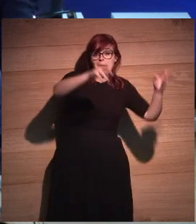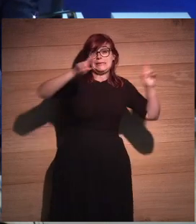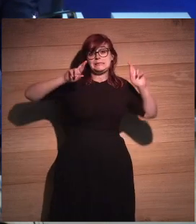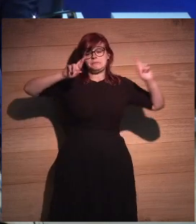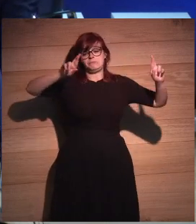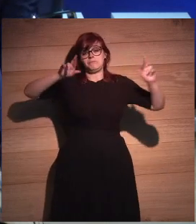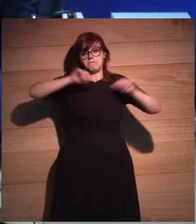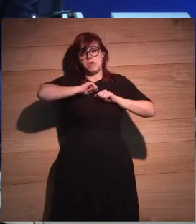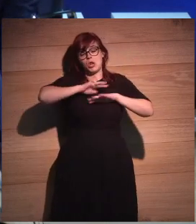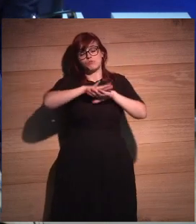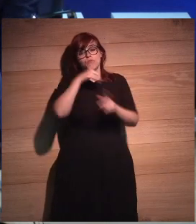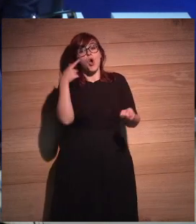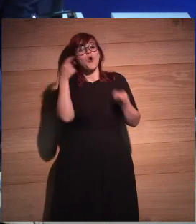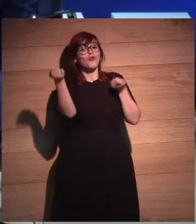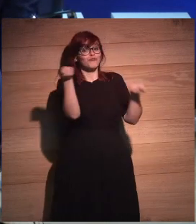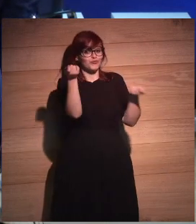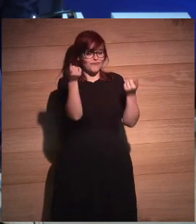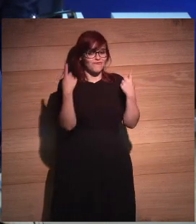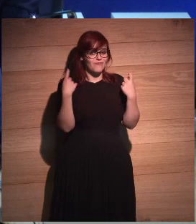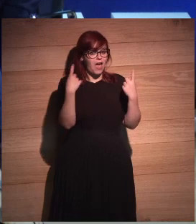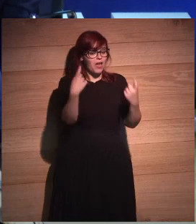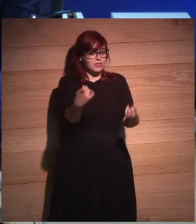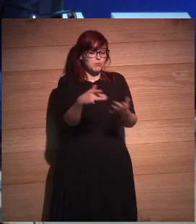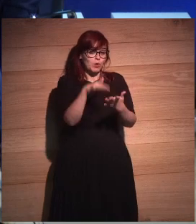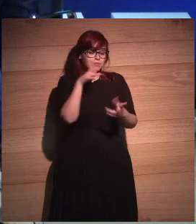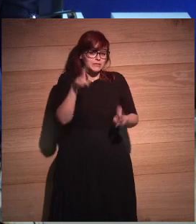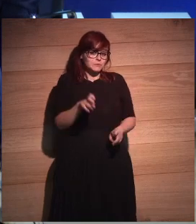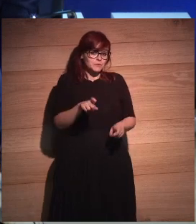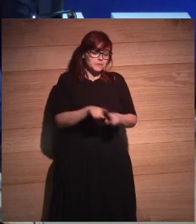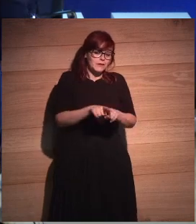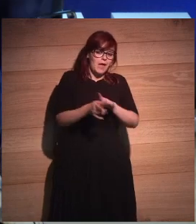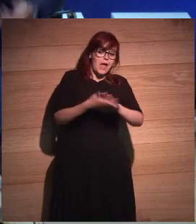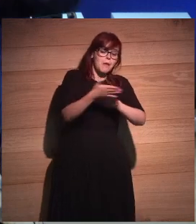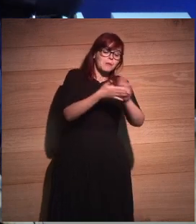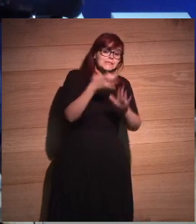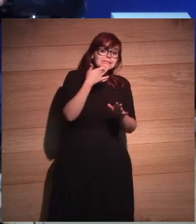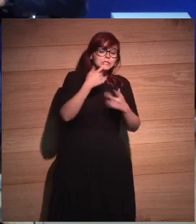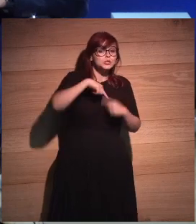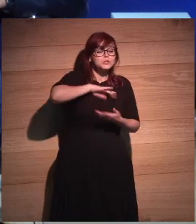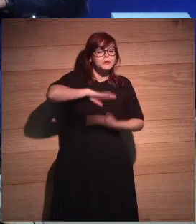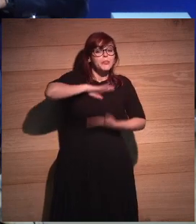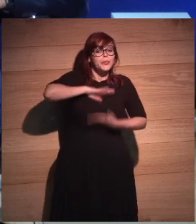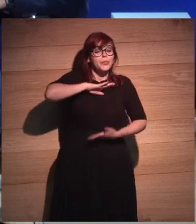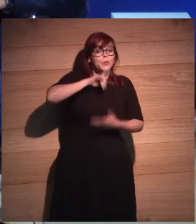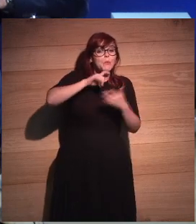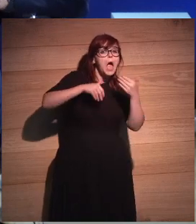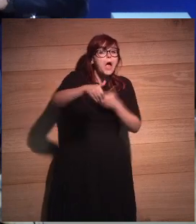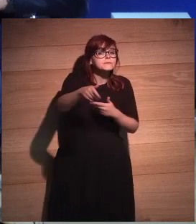Espero que sepamos controlarla, que eso es otra de lo que hablábamos antes, ¿no? También de si seremos capaces de controlarla y hasta